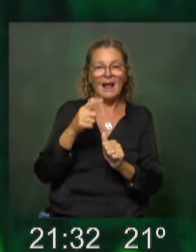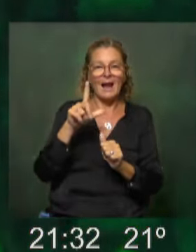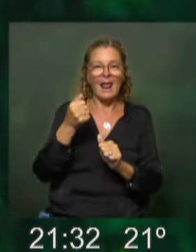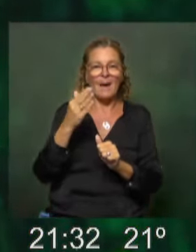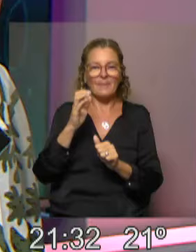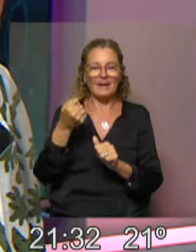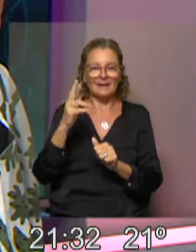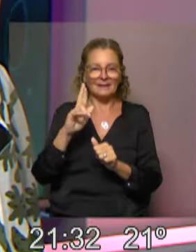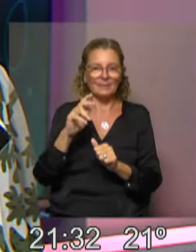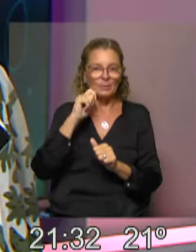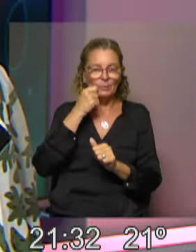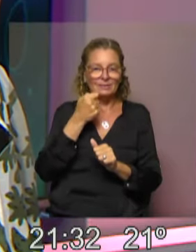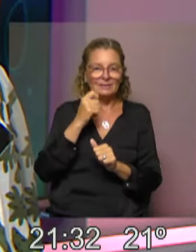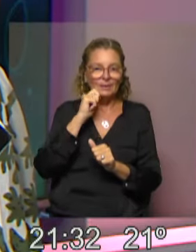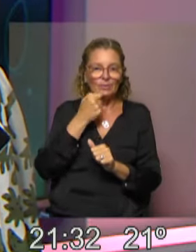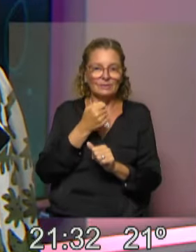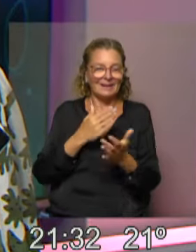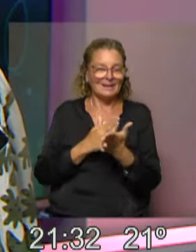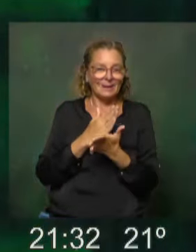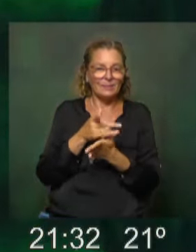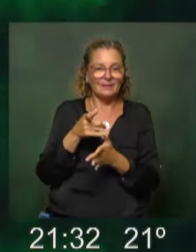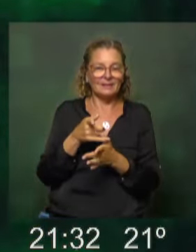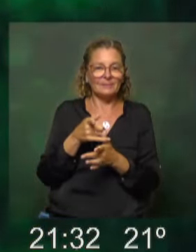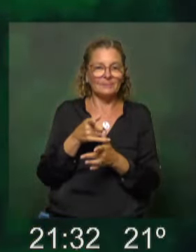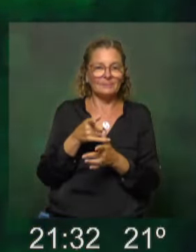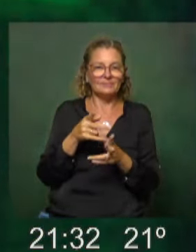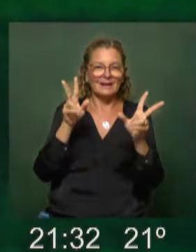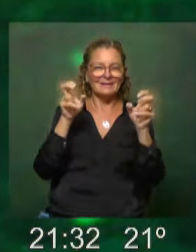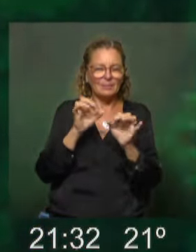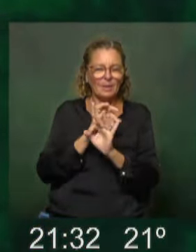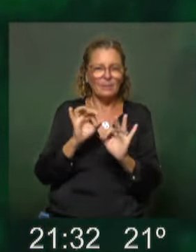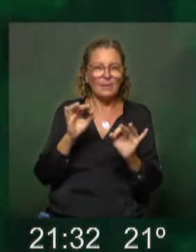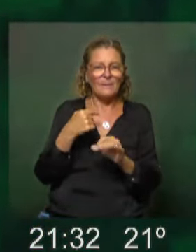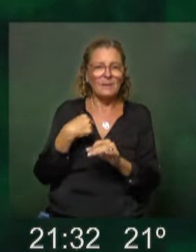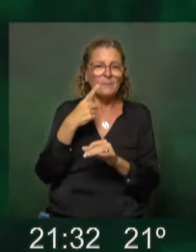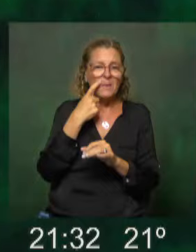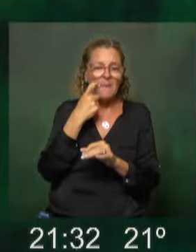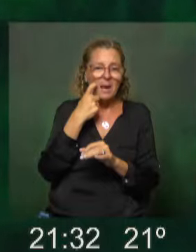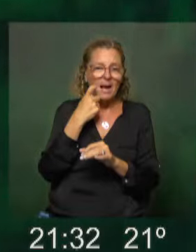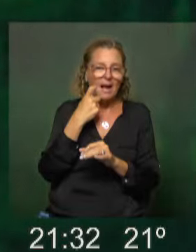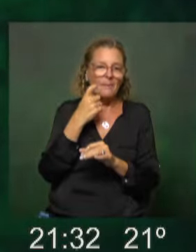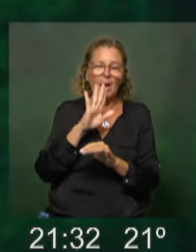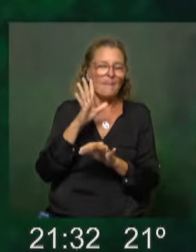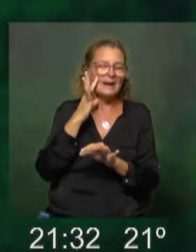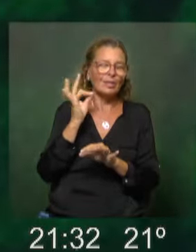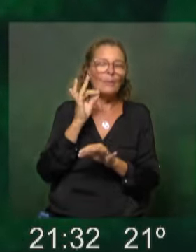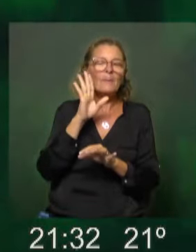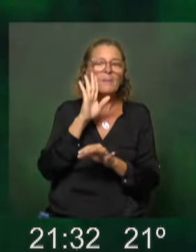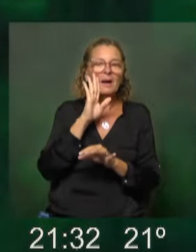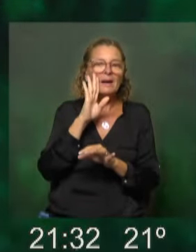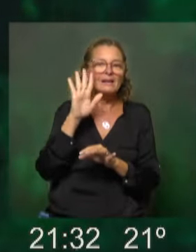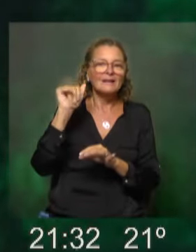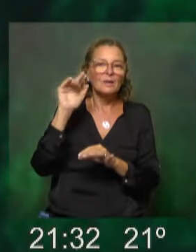Secovercito. ¿Y te gusta desde siempre ese tema? Sí, siempre me gustó. Mi madre, muy fan de ese tema. Le mando un